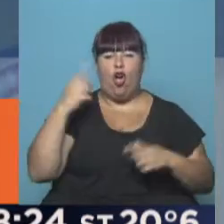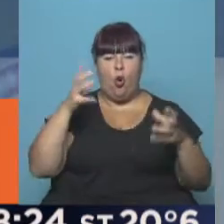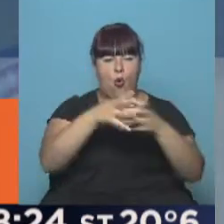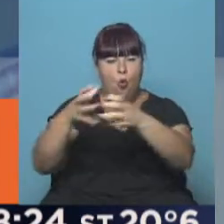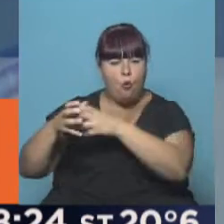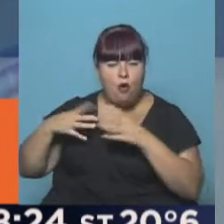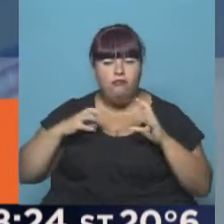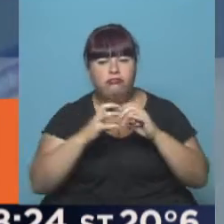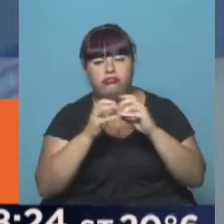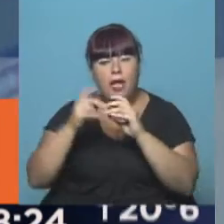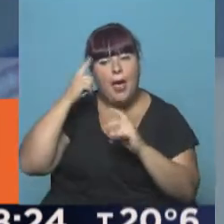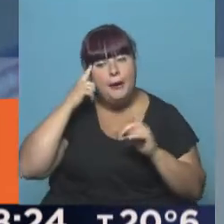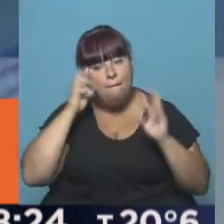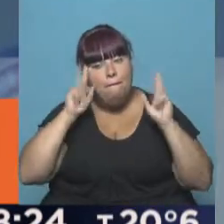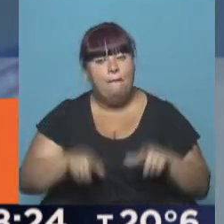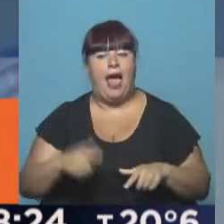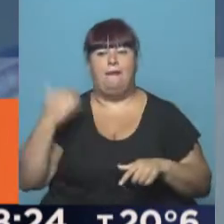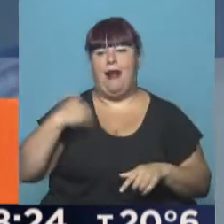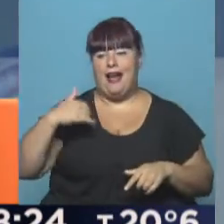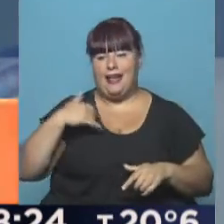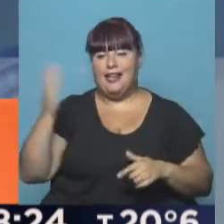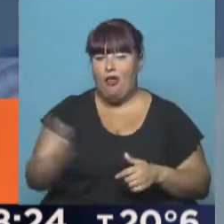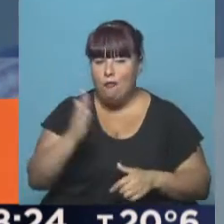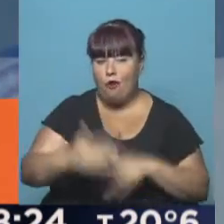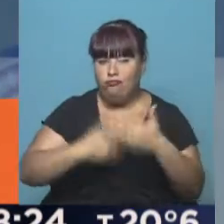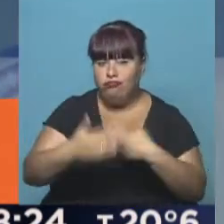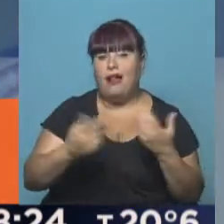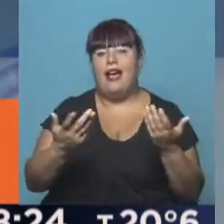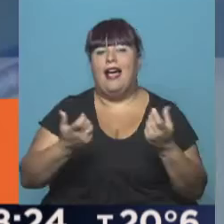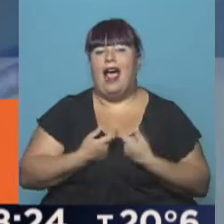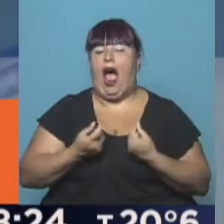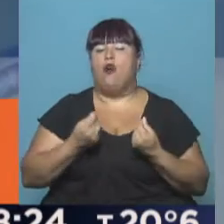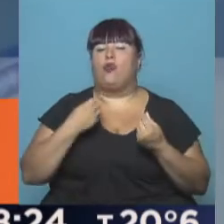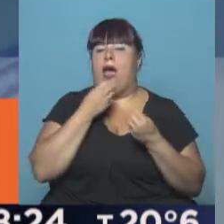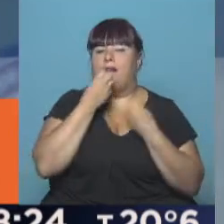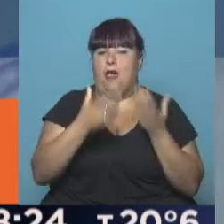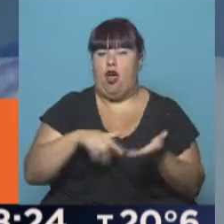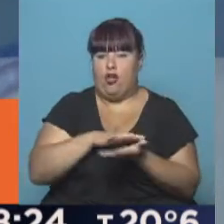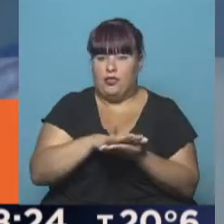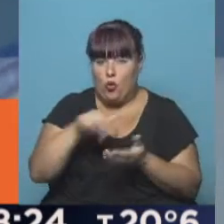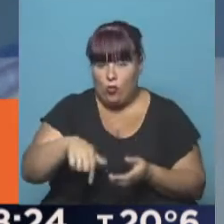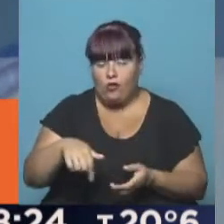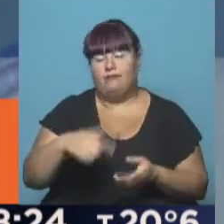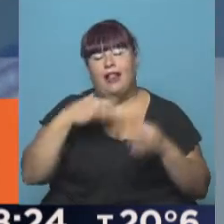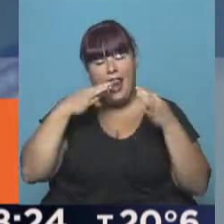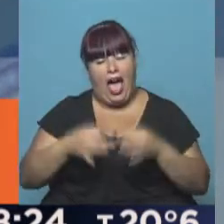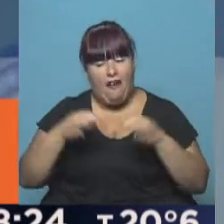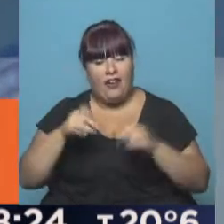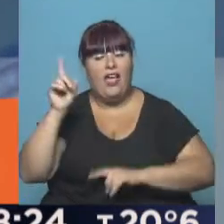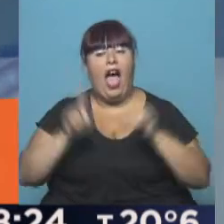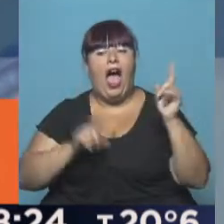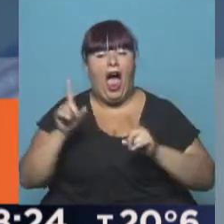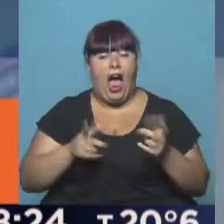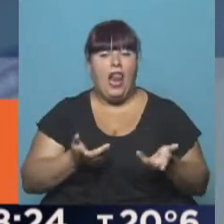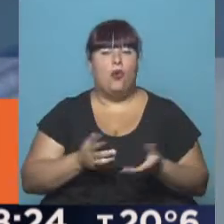pensar en una en una argentina productiva que nos permita salir de esta situación donde sinceramente hay algunas